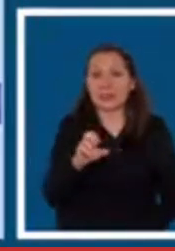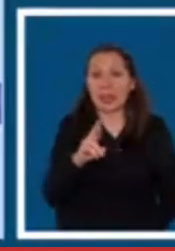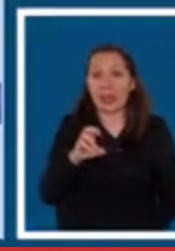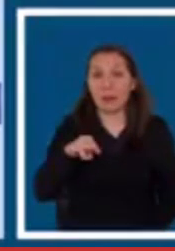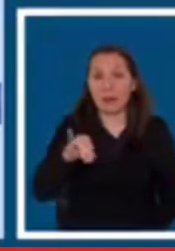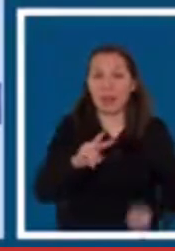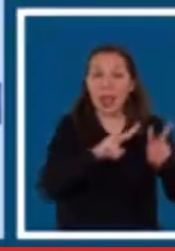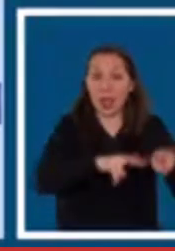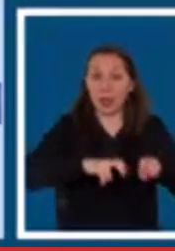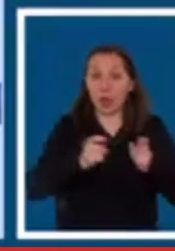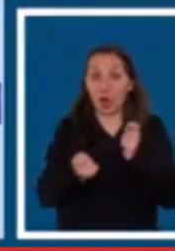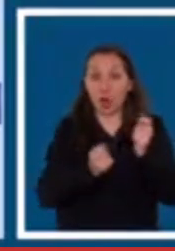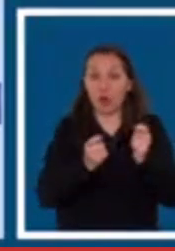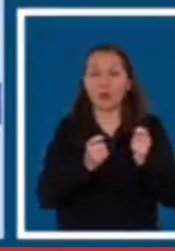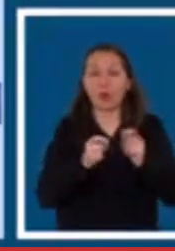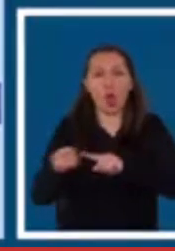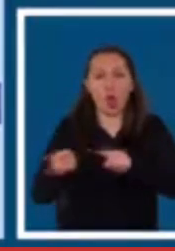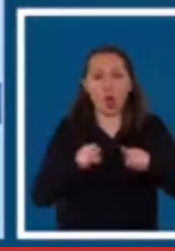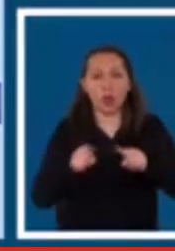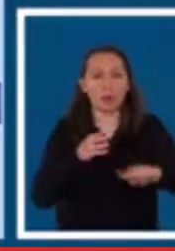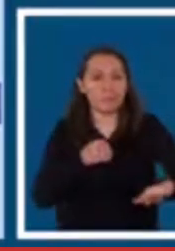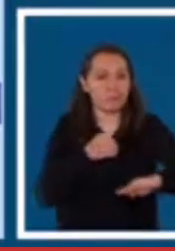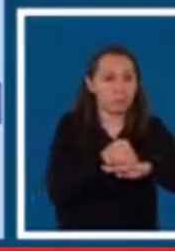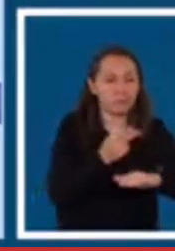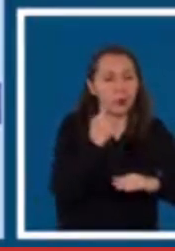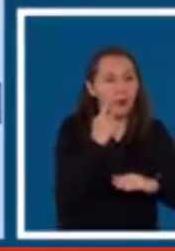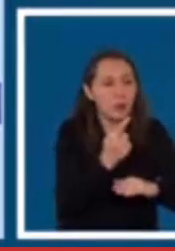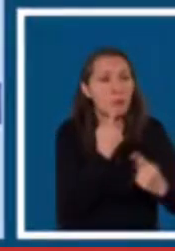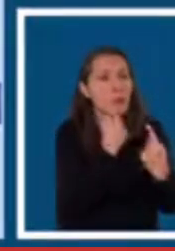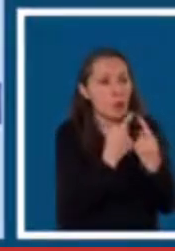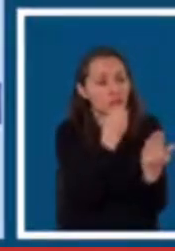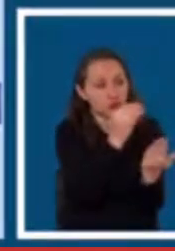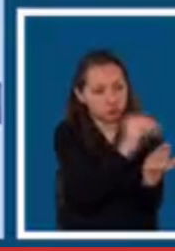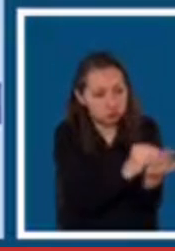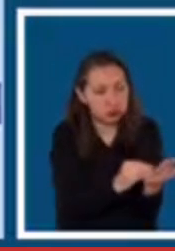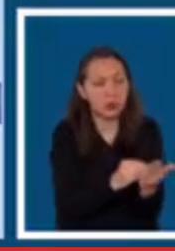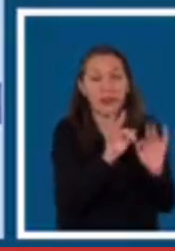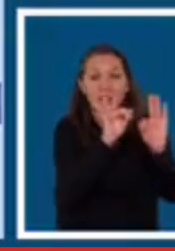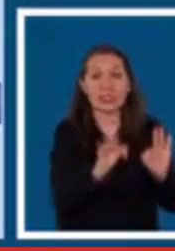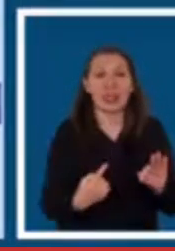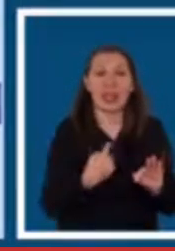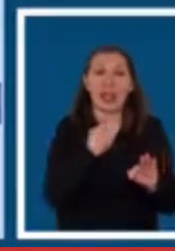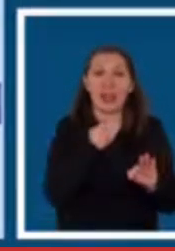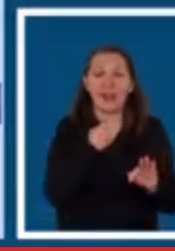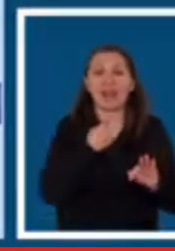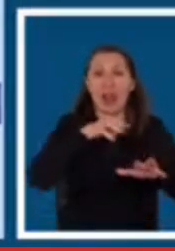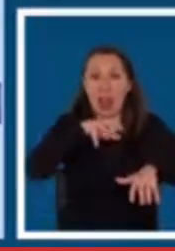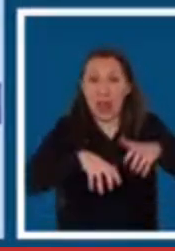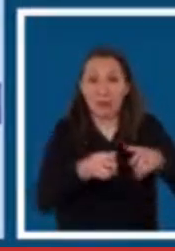agricultura y de economía que van a estar coordinando el terreno y el levantamiento de ambas fichas tanto de la ficha de afectación